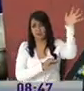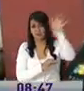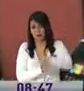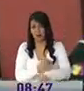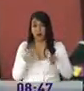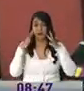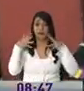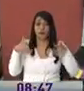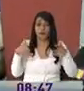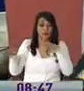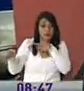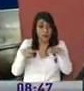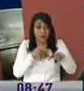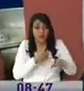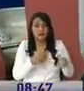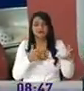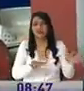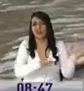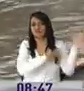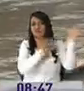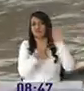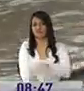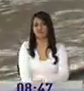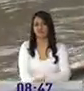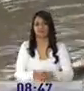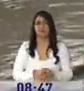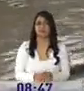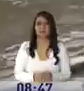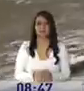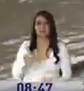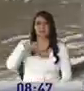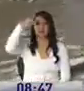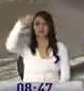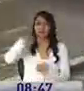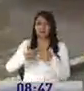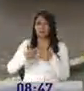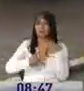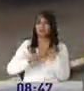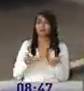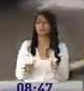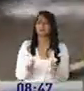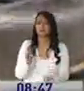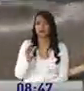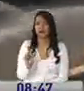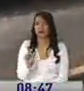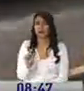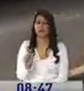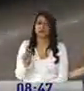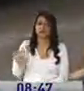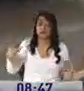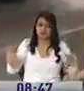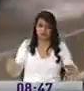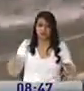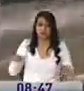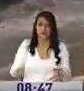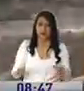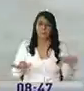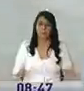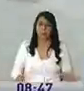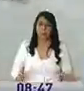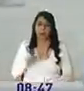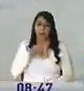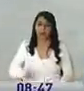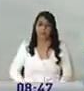salieron a ver con todo ya estaba en el suelo al norte de Quito no hubo mayor problema el taponamiento de las alcantarillas provocó la